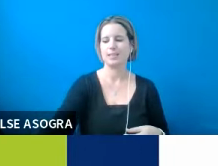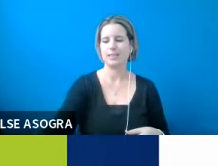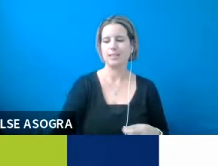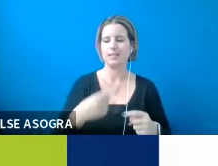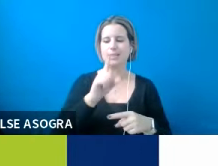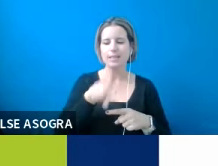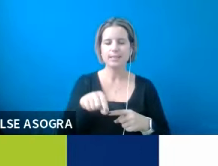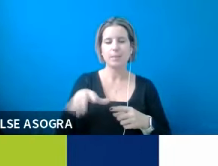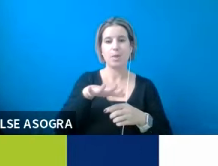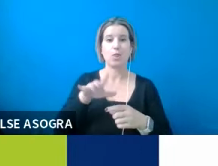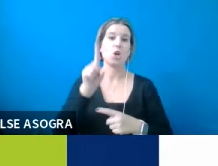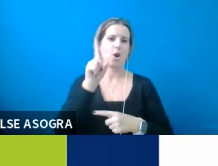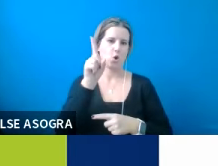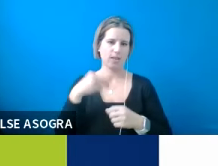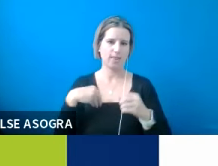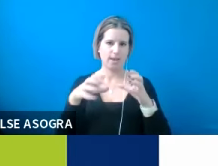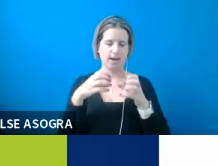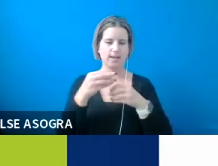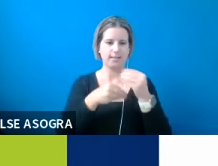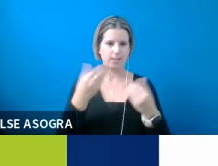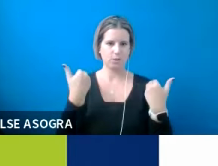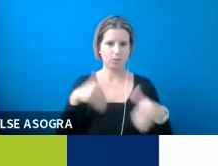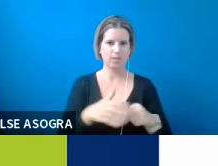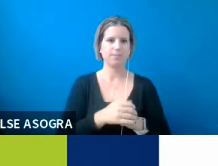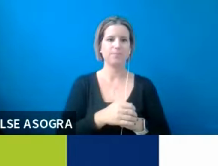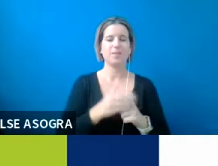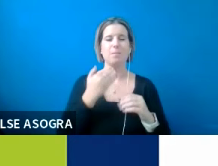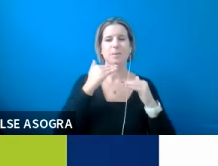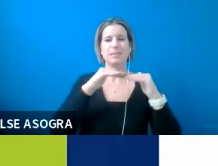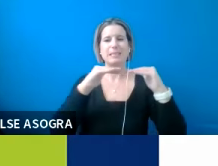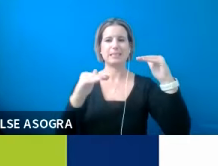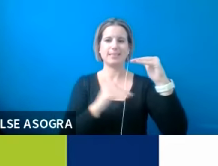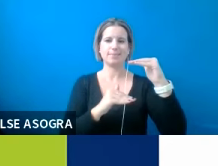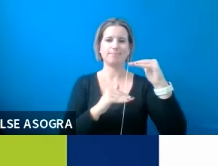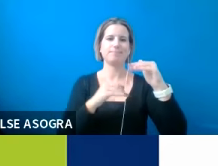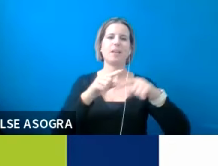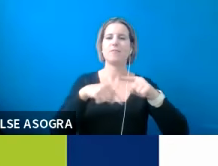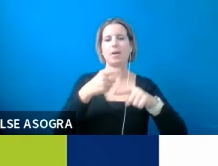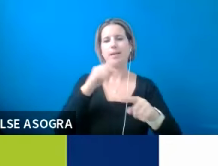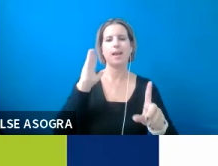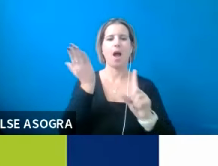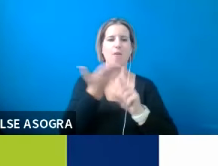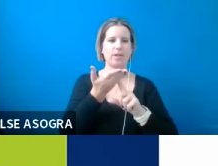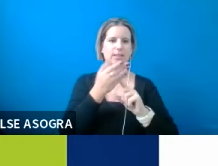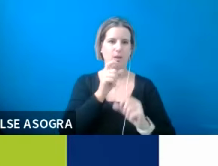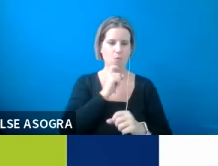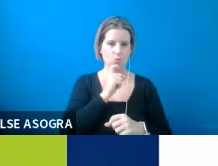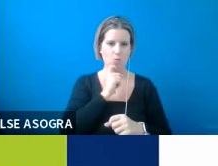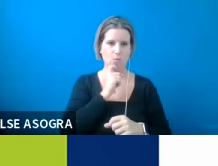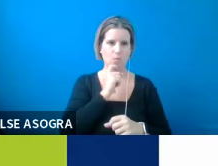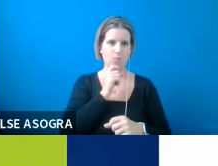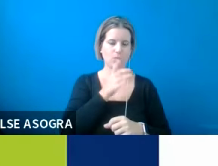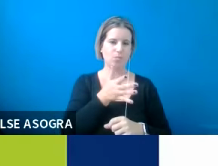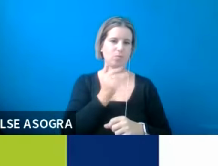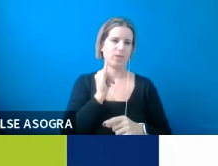la zona norte de Granada este desequilibrio repercute en las familias pues ¿cómo ha repercutido? pues estamos teniendo un retraso en